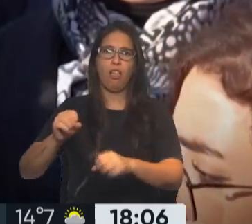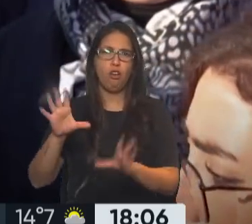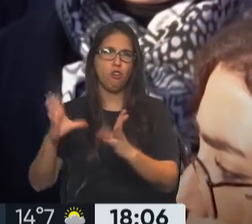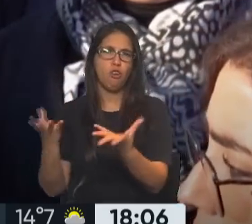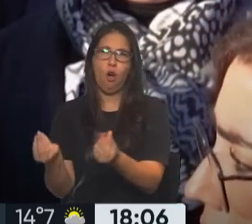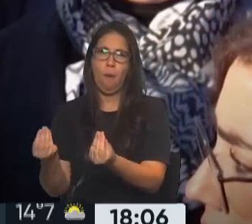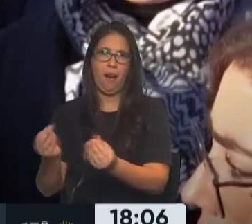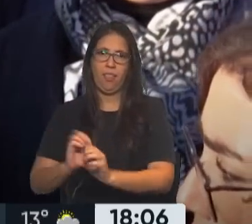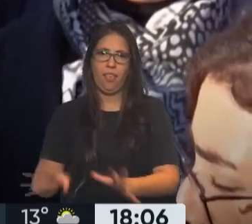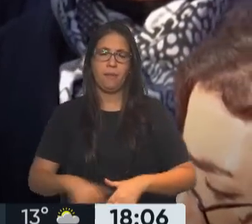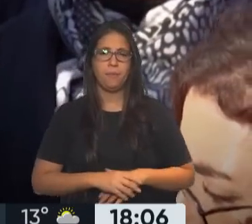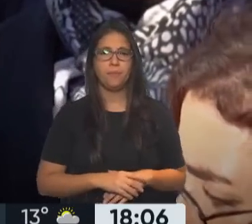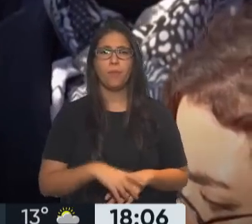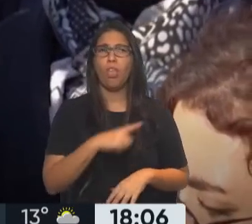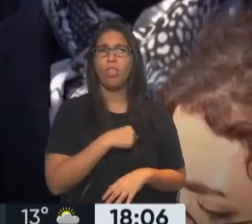Profundo dolor,